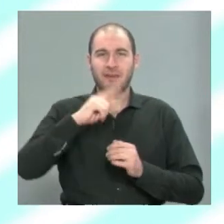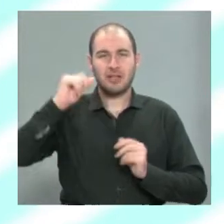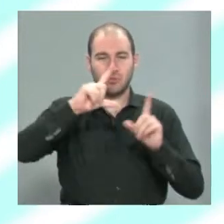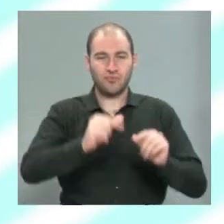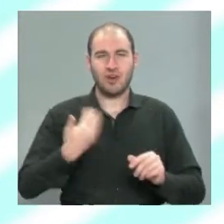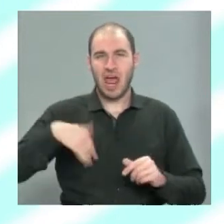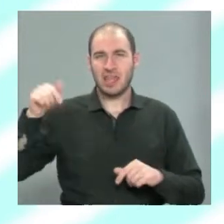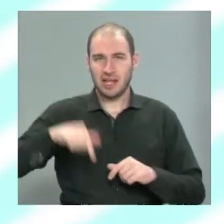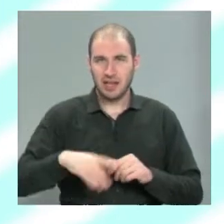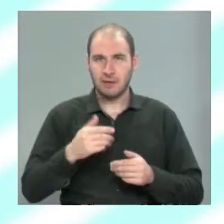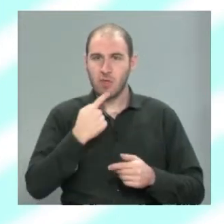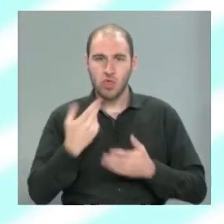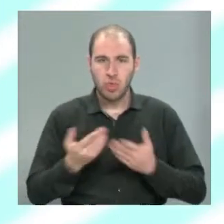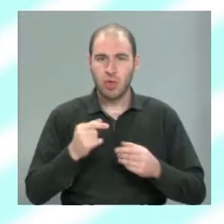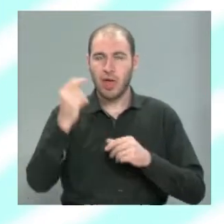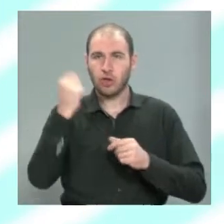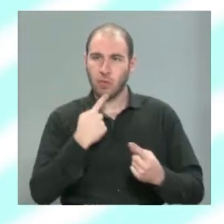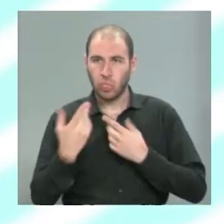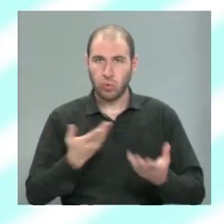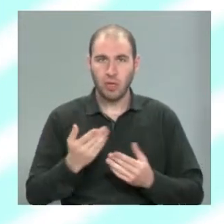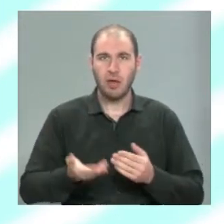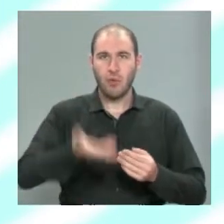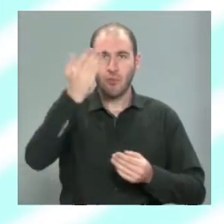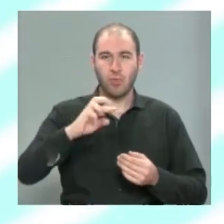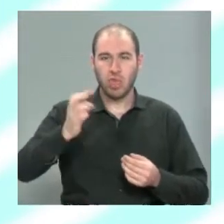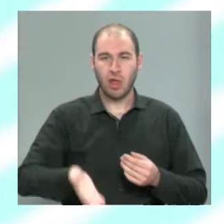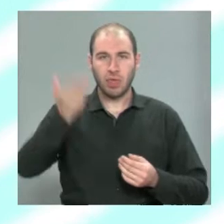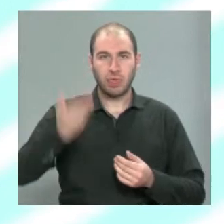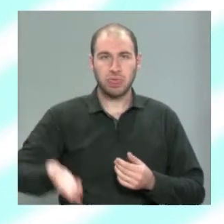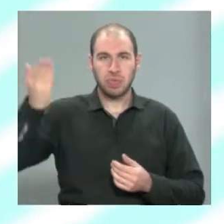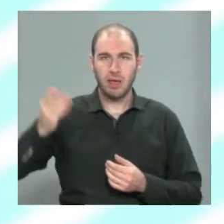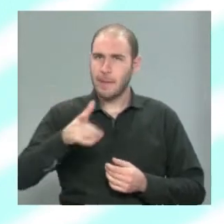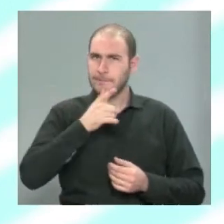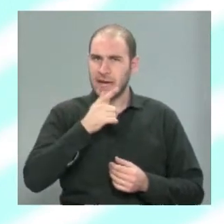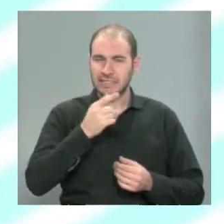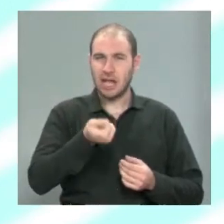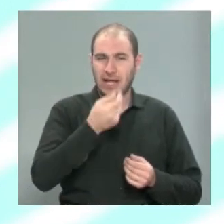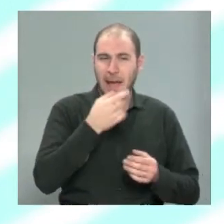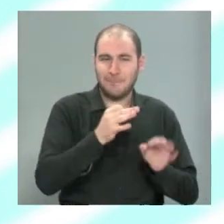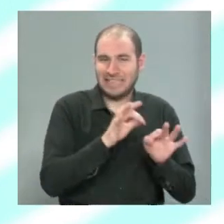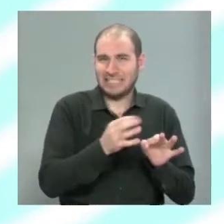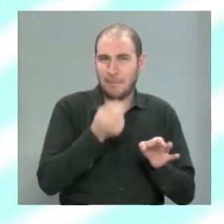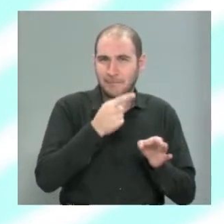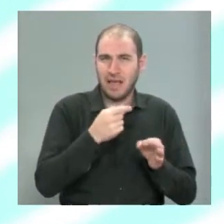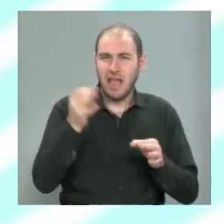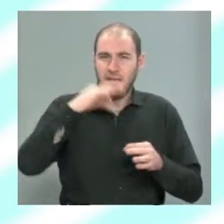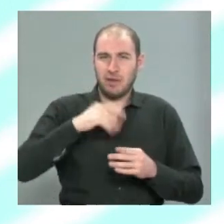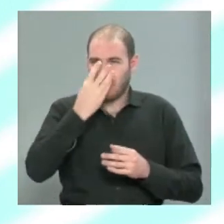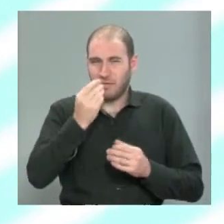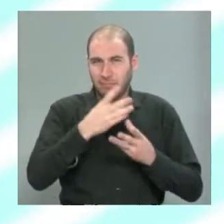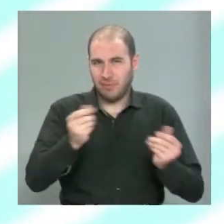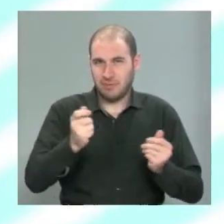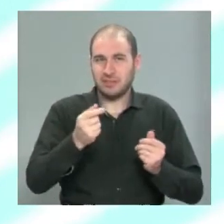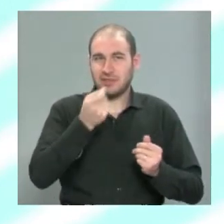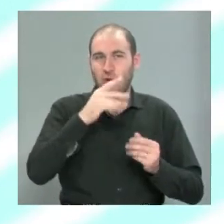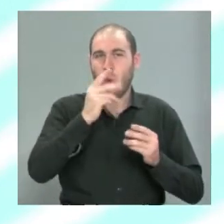inflación en la Argentina a la especulación financiera. Suba o baja del dólar es como creer que un tafirol mata el virus del resfrío. El